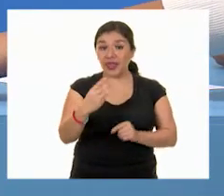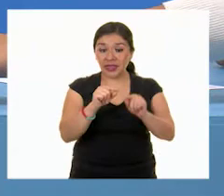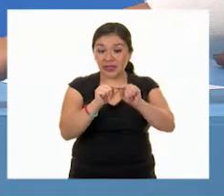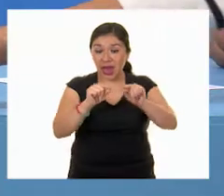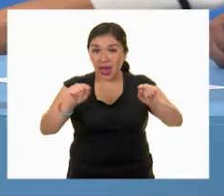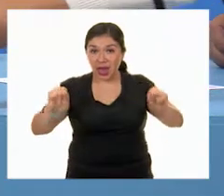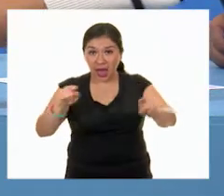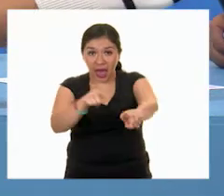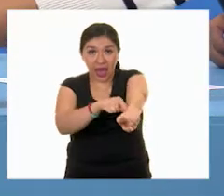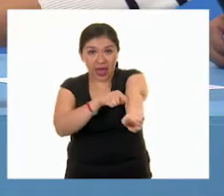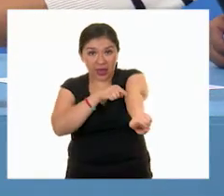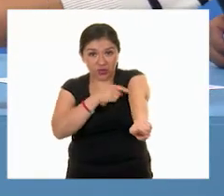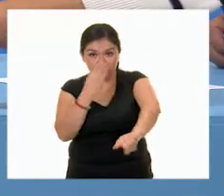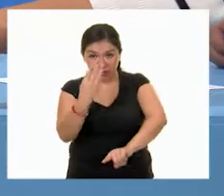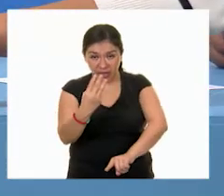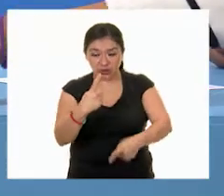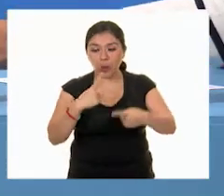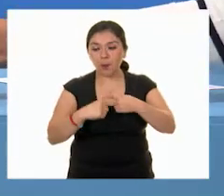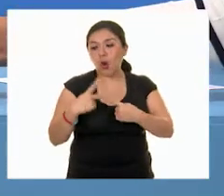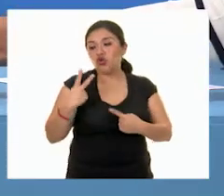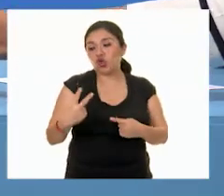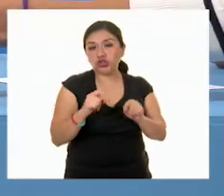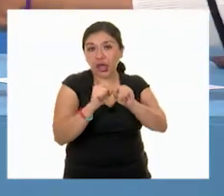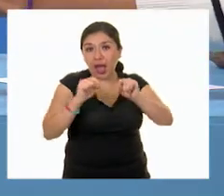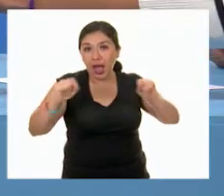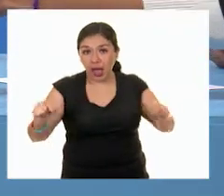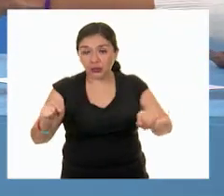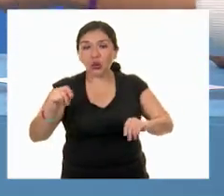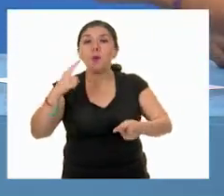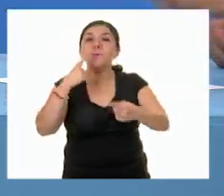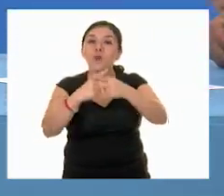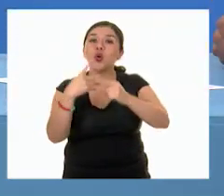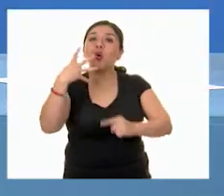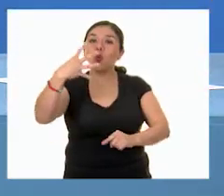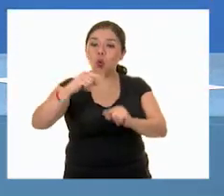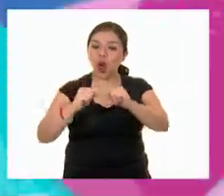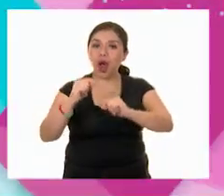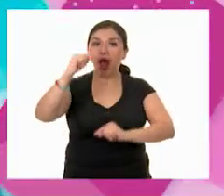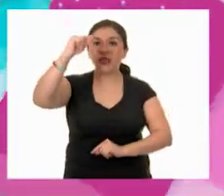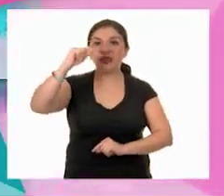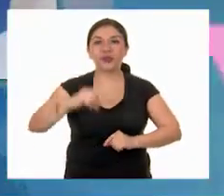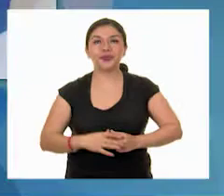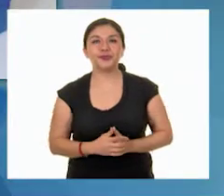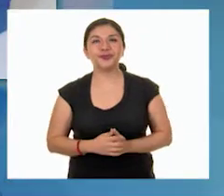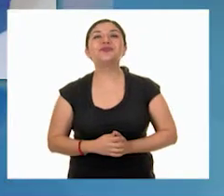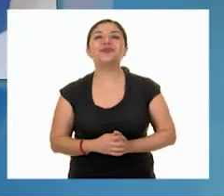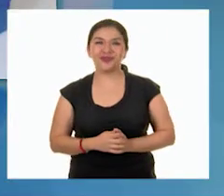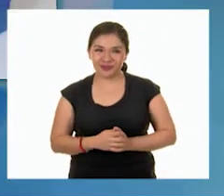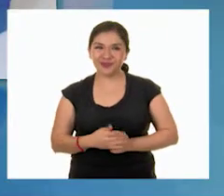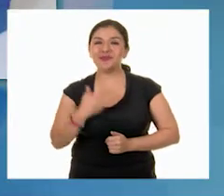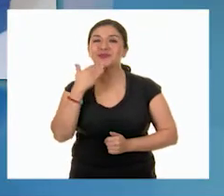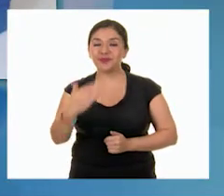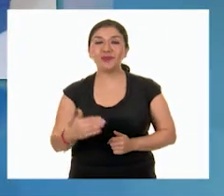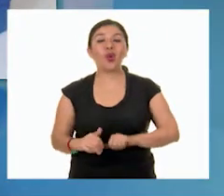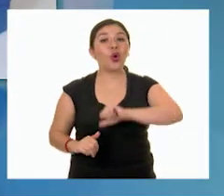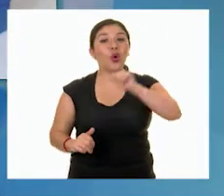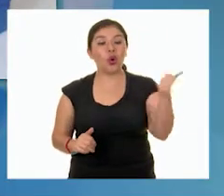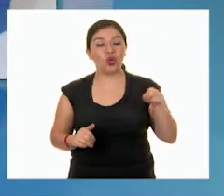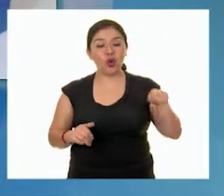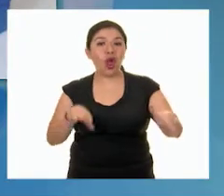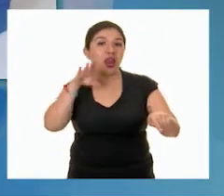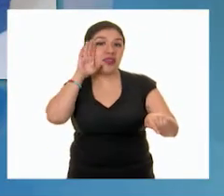largo por 2 de ancho y 4 de altura. ¿Y las dimensiones del